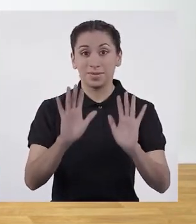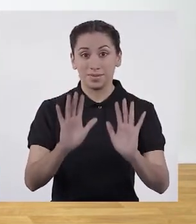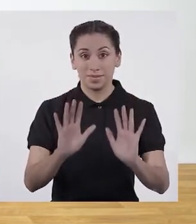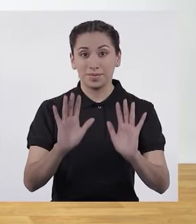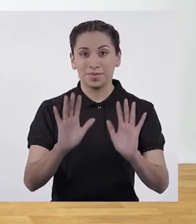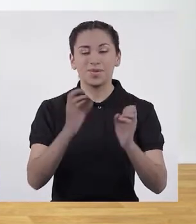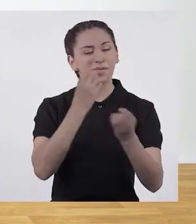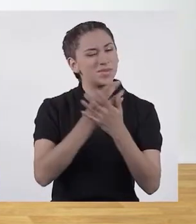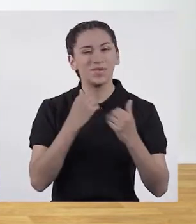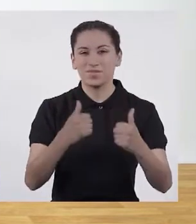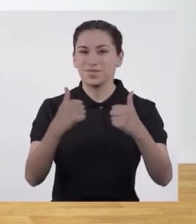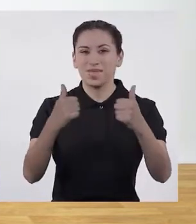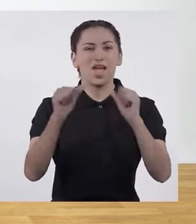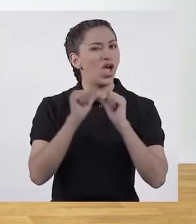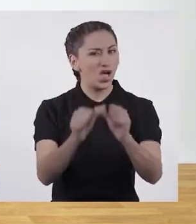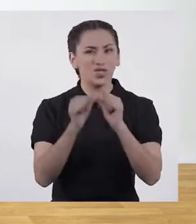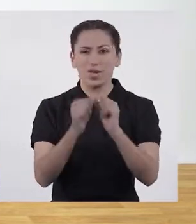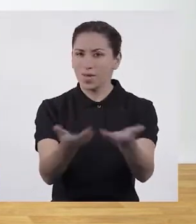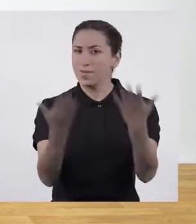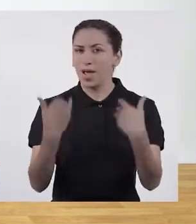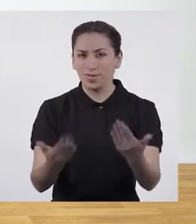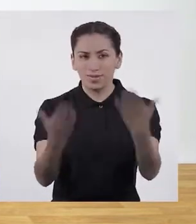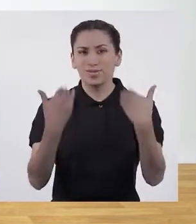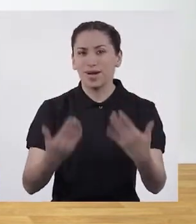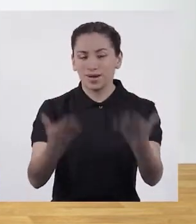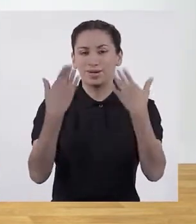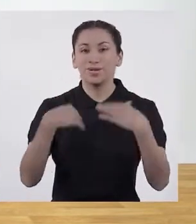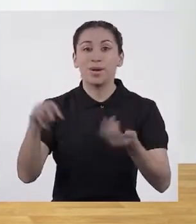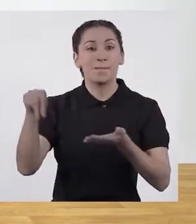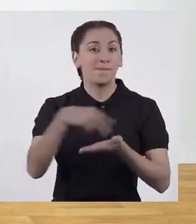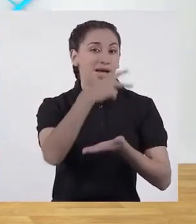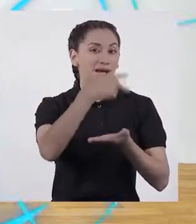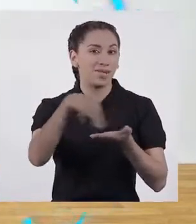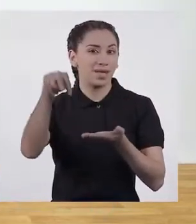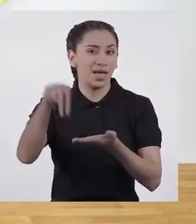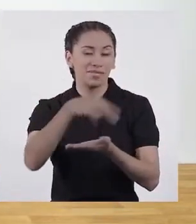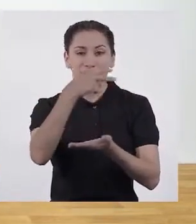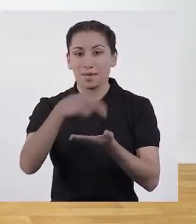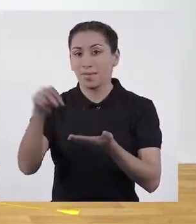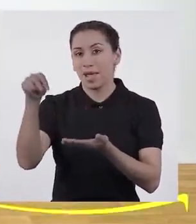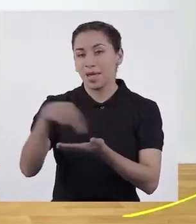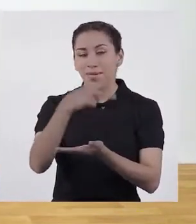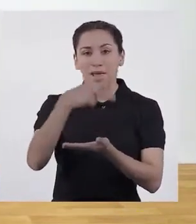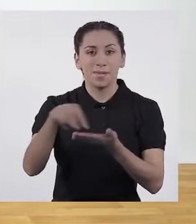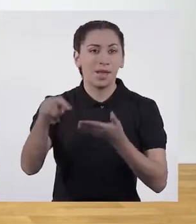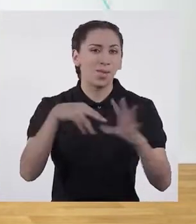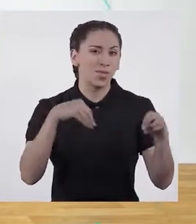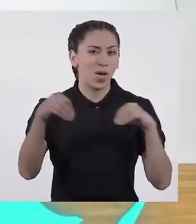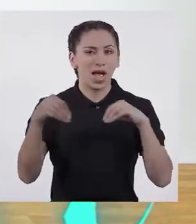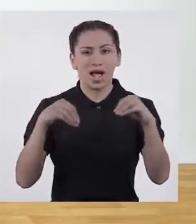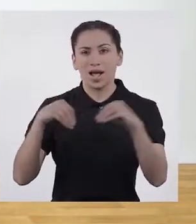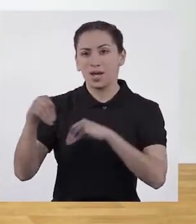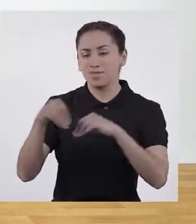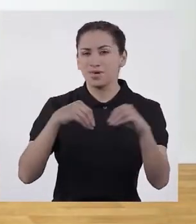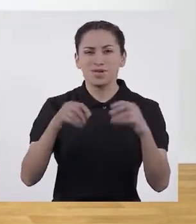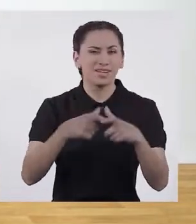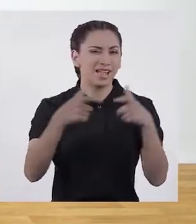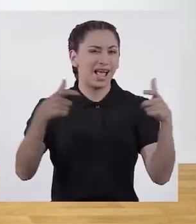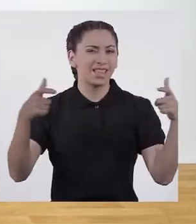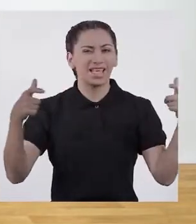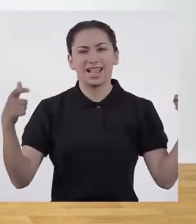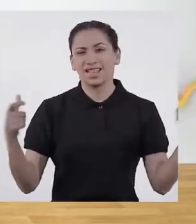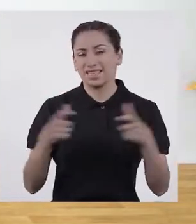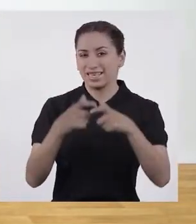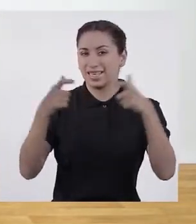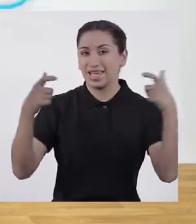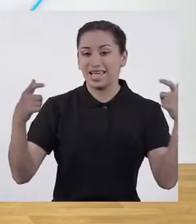ahí. Muy bien, seguimos. Y nos movemos por aquí, nos movemos por allá. Eso es. Grande.